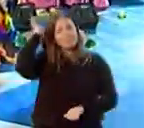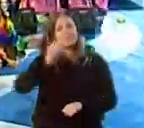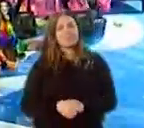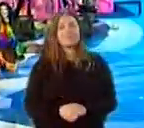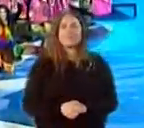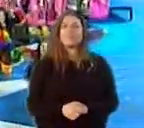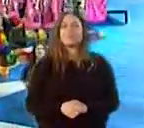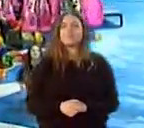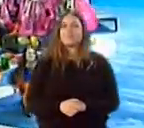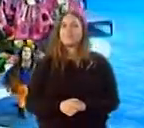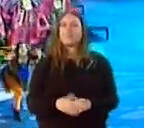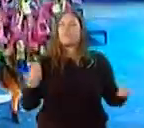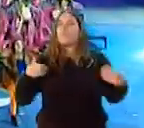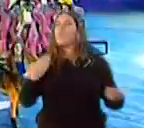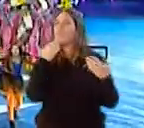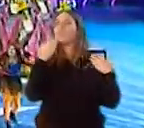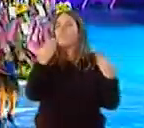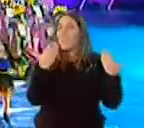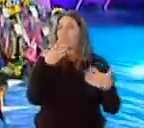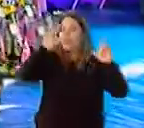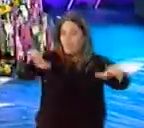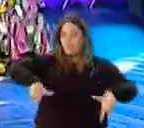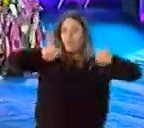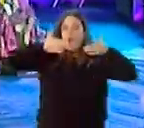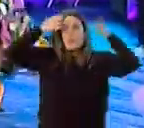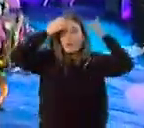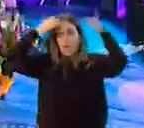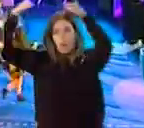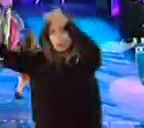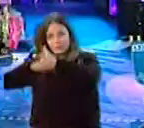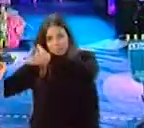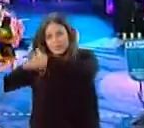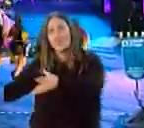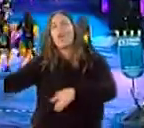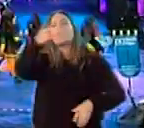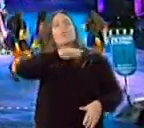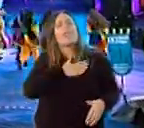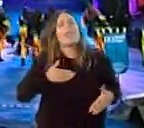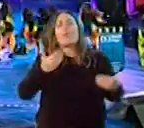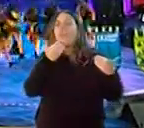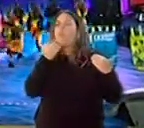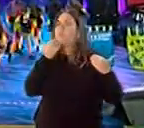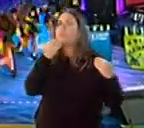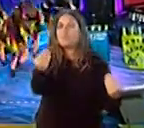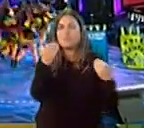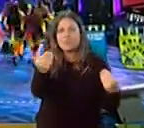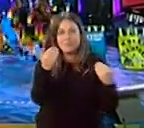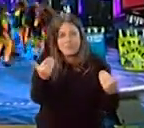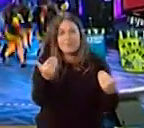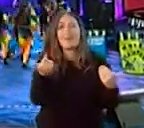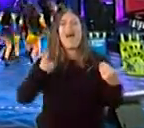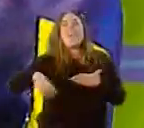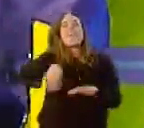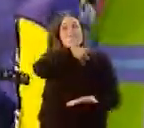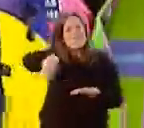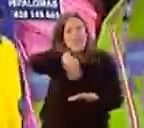y espectacular lo que han hecho les damos muchas gracias al belén al vélez al baile